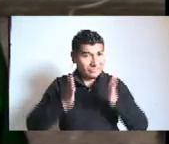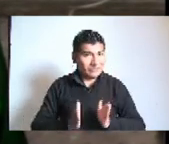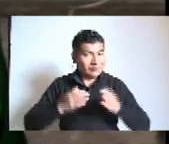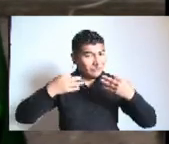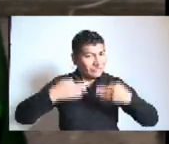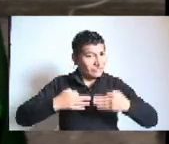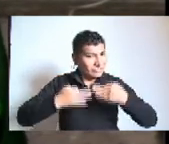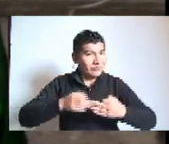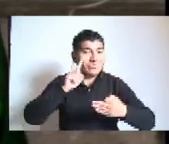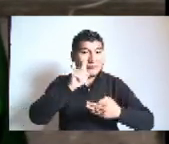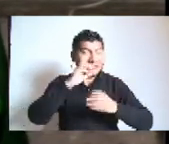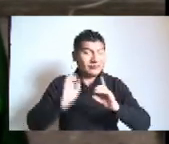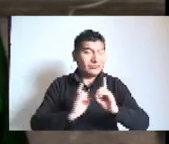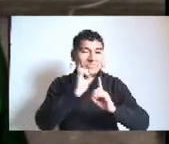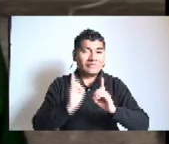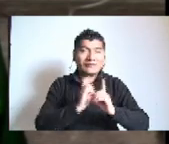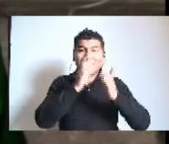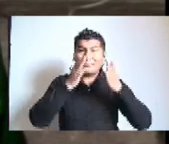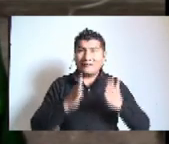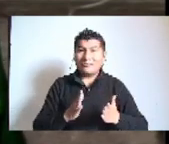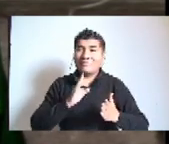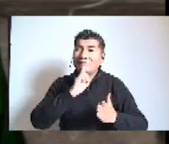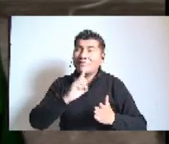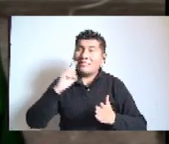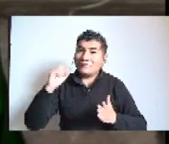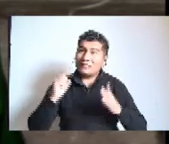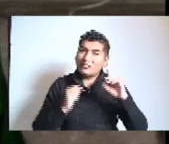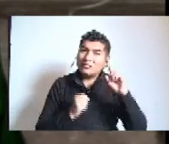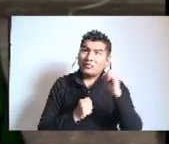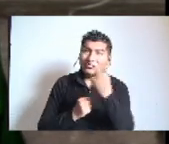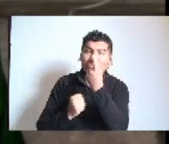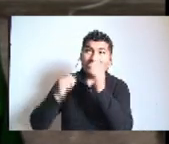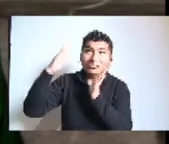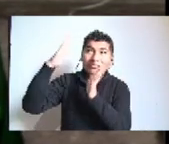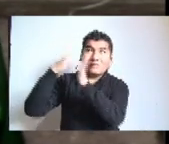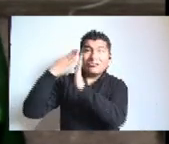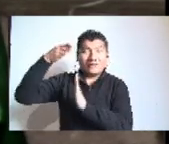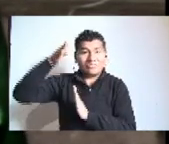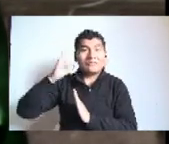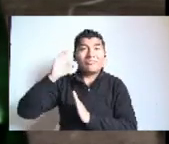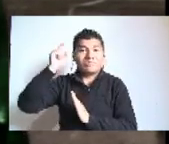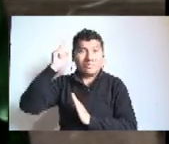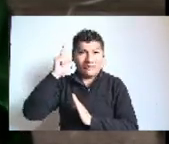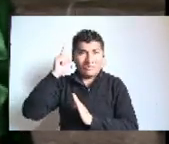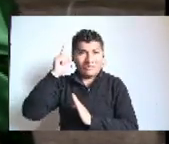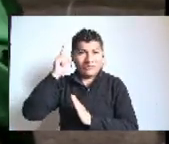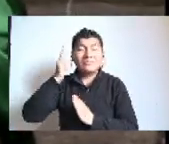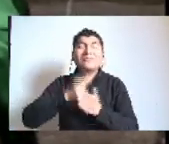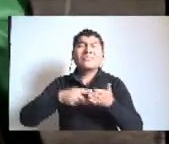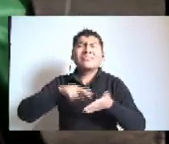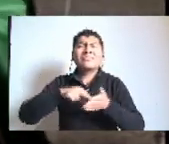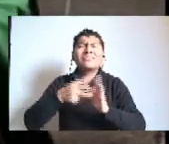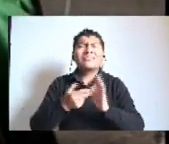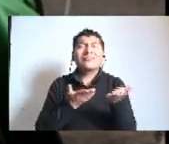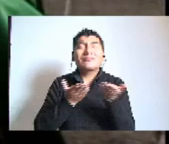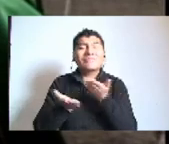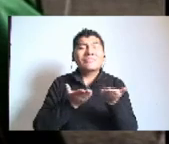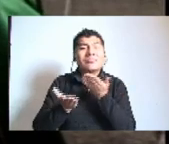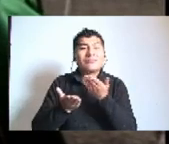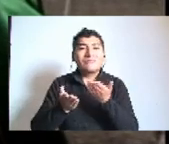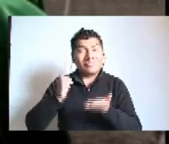que quiere ser un discípulo, a estar solo delante de Dios. ¿Qué es servicio?